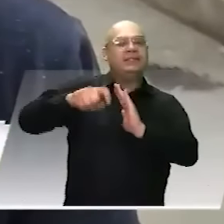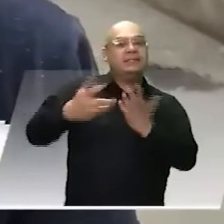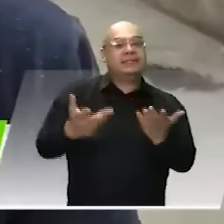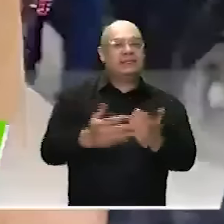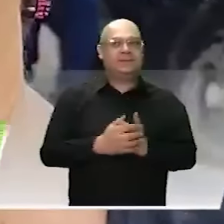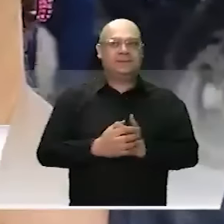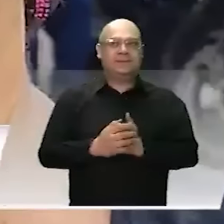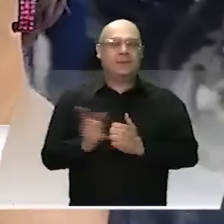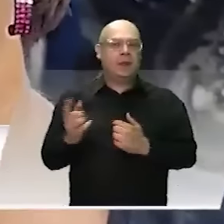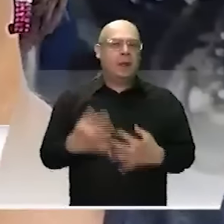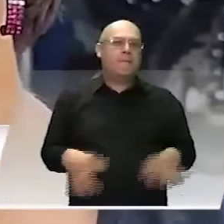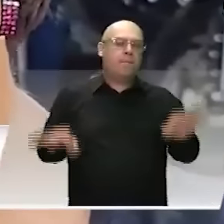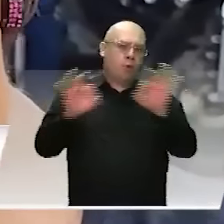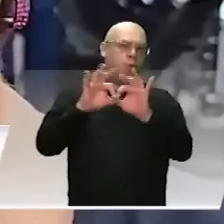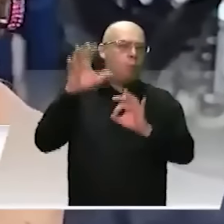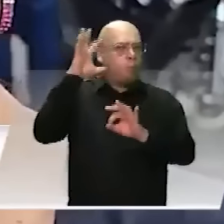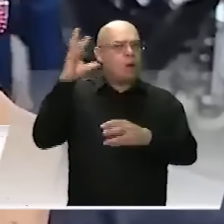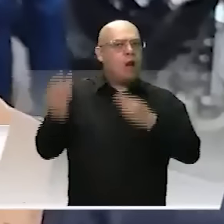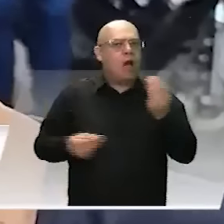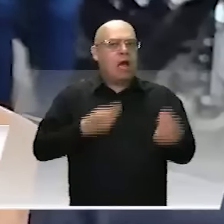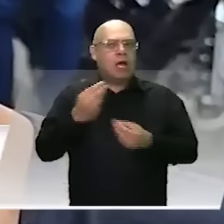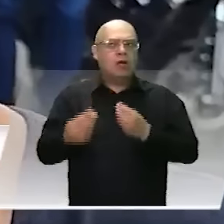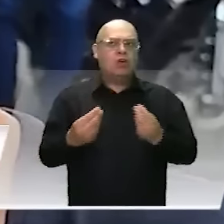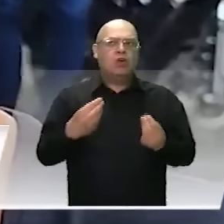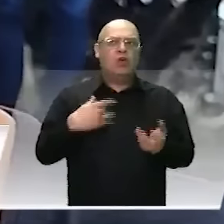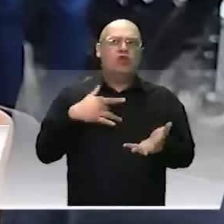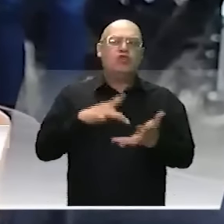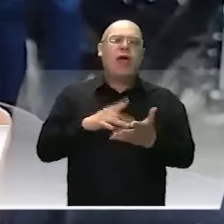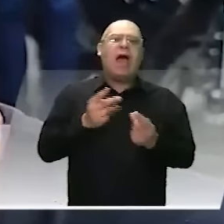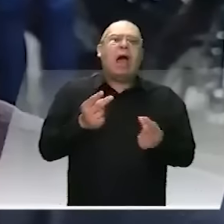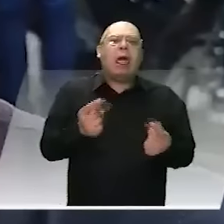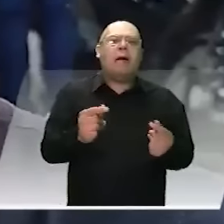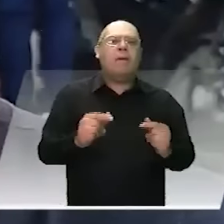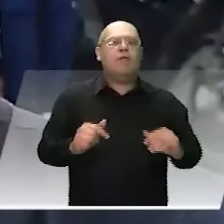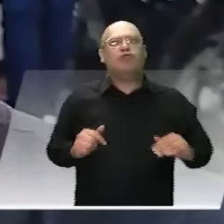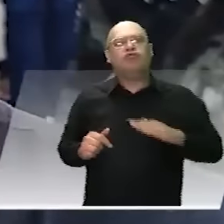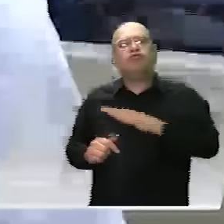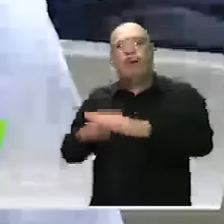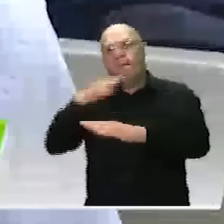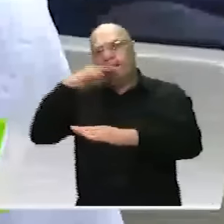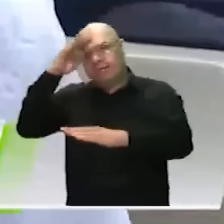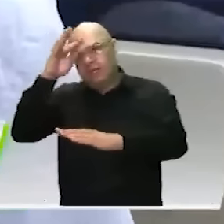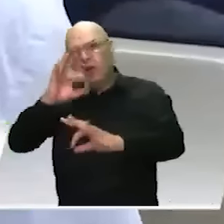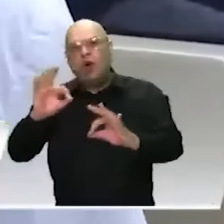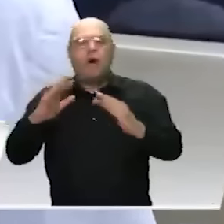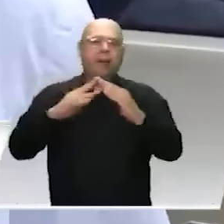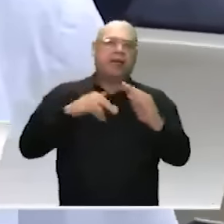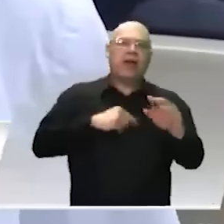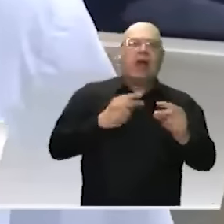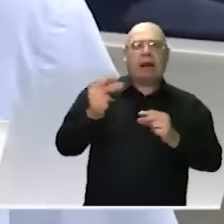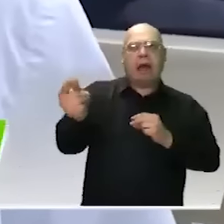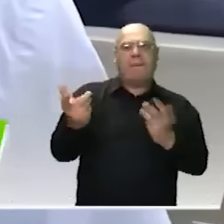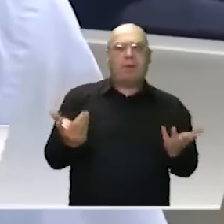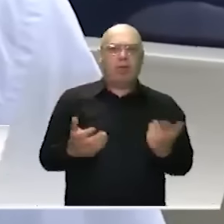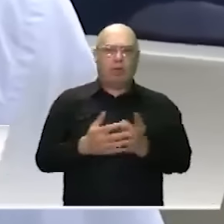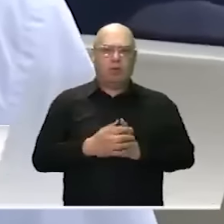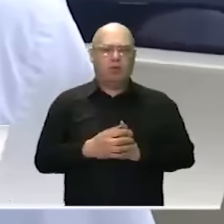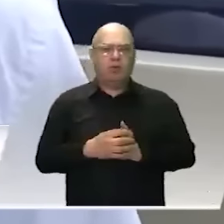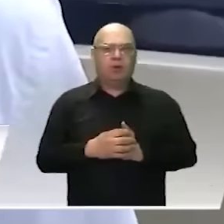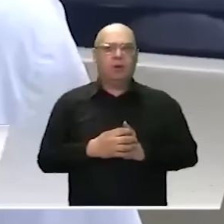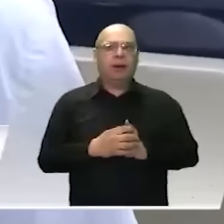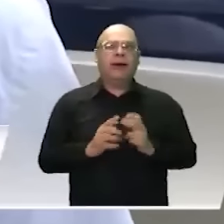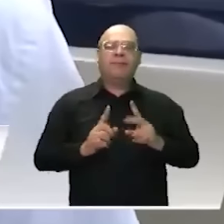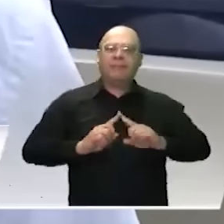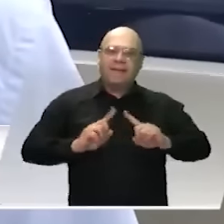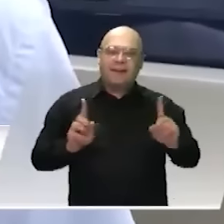están haciendo, que voy a llegar más rápido a donde mis seres queridos o más rápido a mi casa. Va a ser muy diferente,